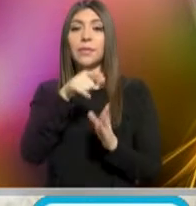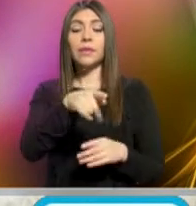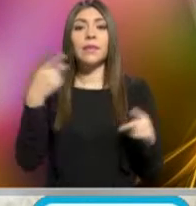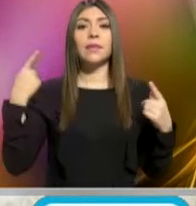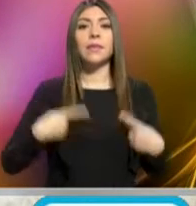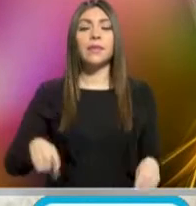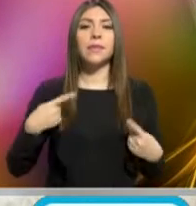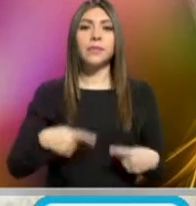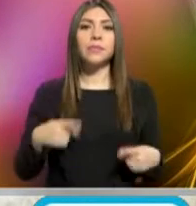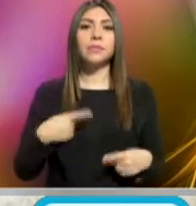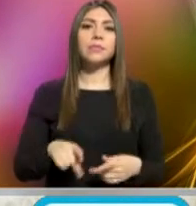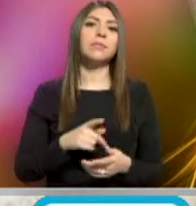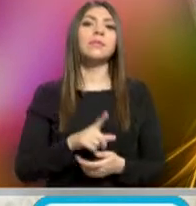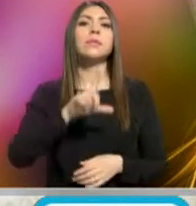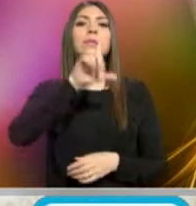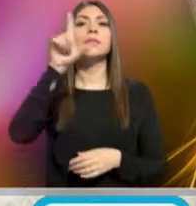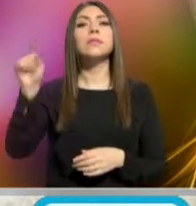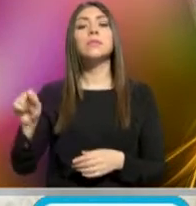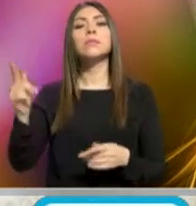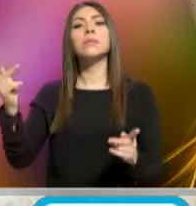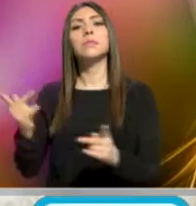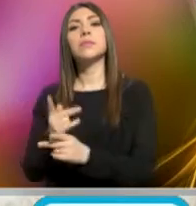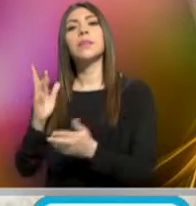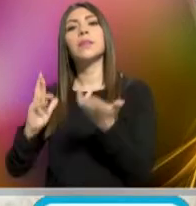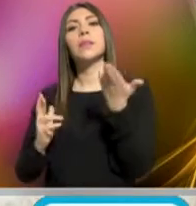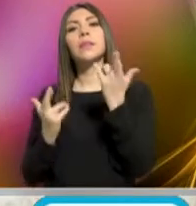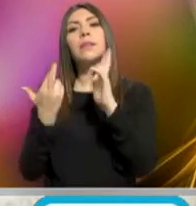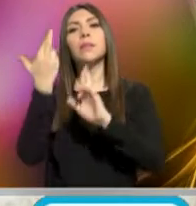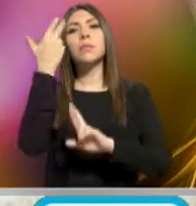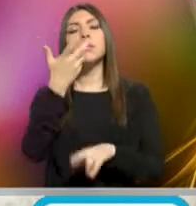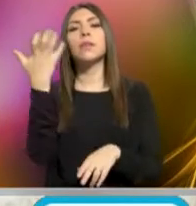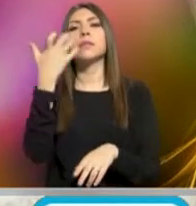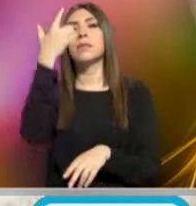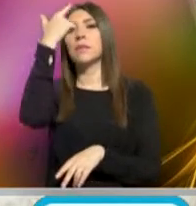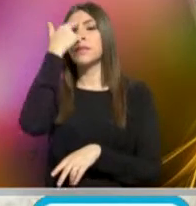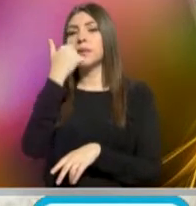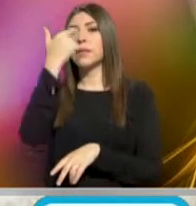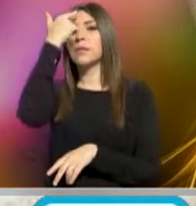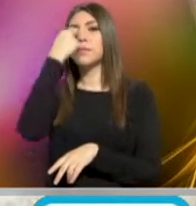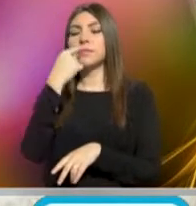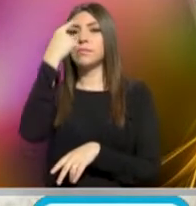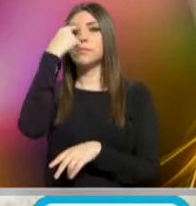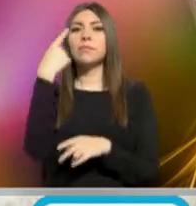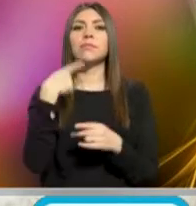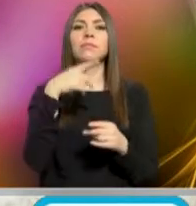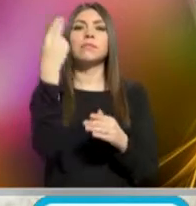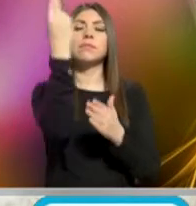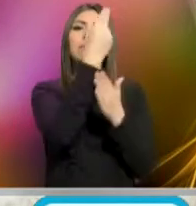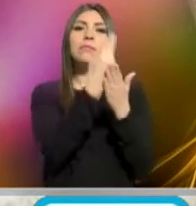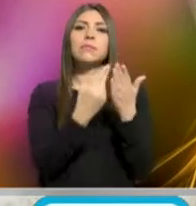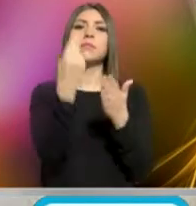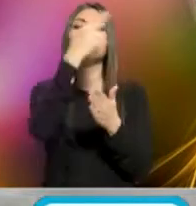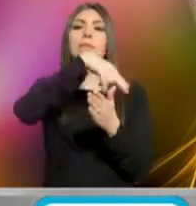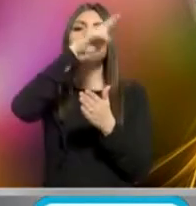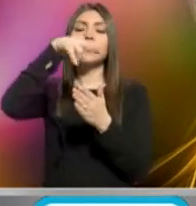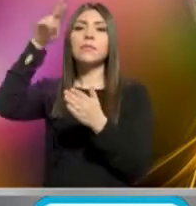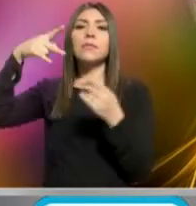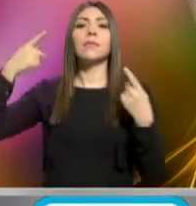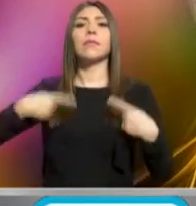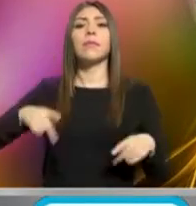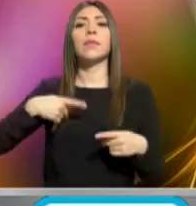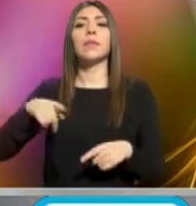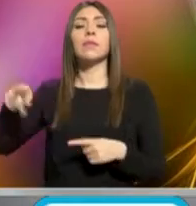persona que post-revolución se dedicó a retratar los acontecimientos de la vida política, de la vida pública